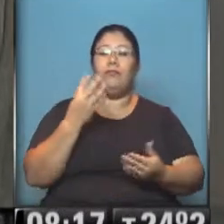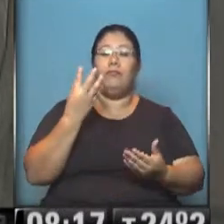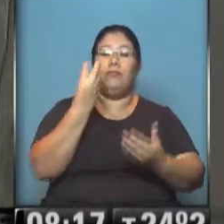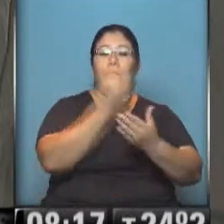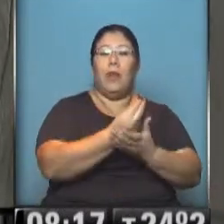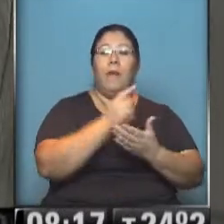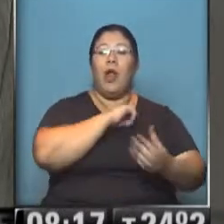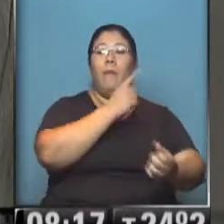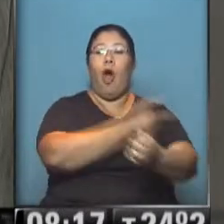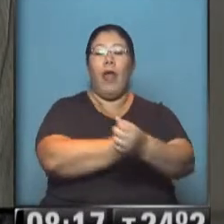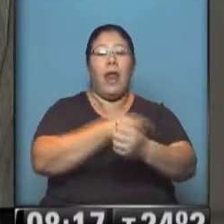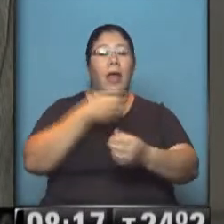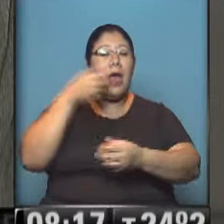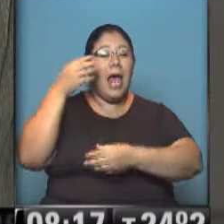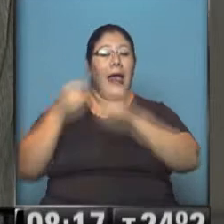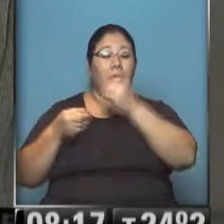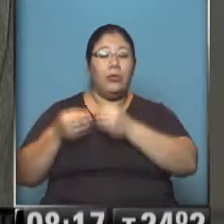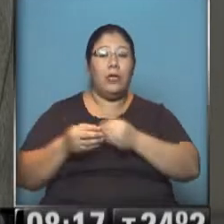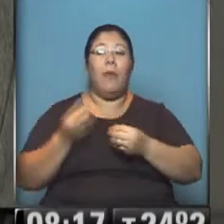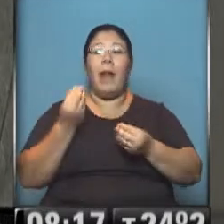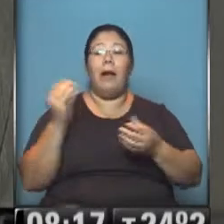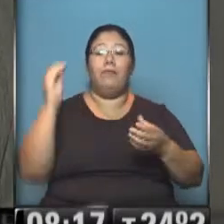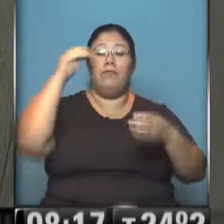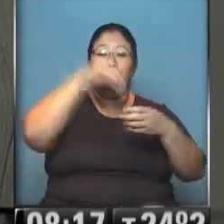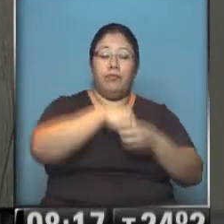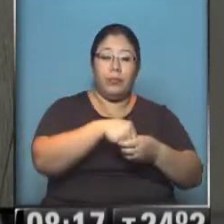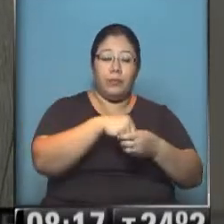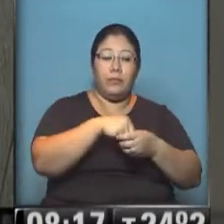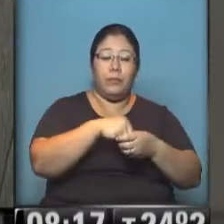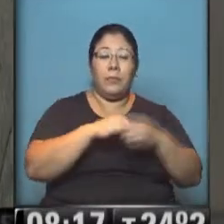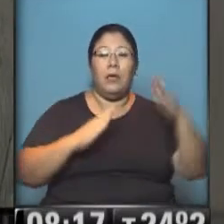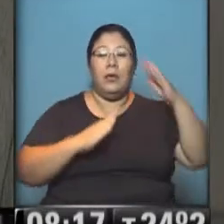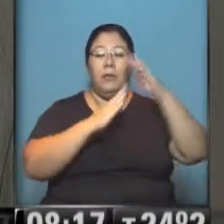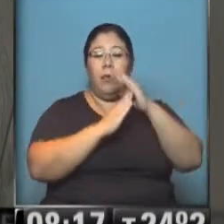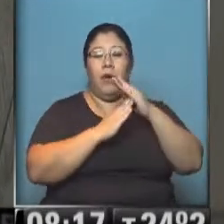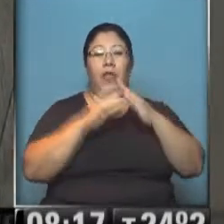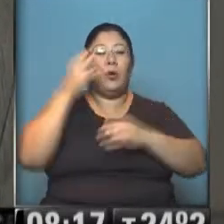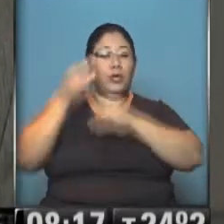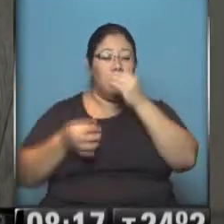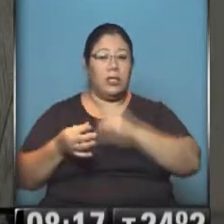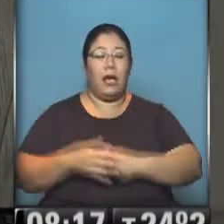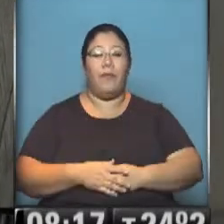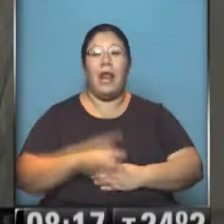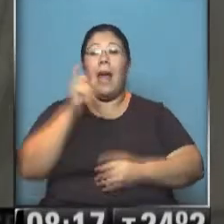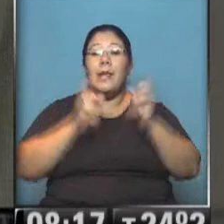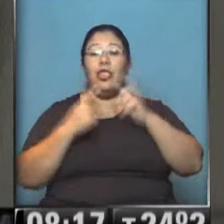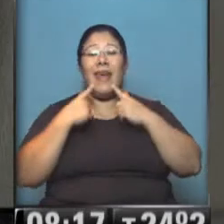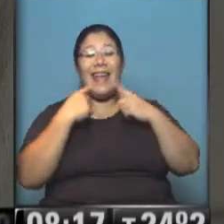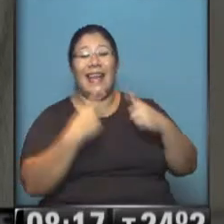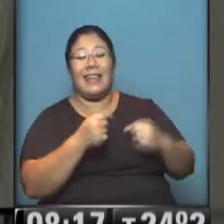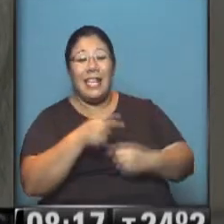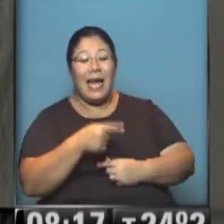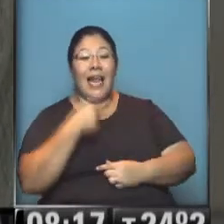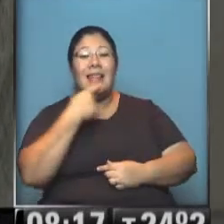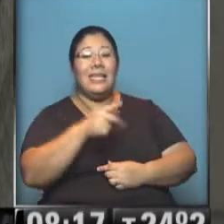la postulación para sumarse a la corte suprema de justicia que es lo critican y argumentan las mismas en su edad tiene